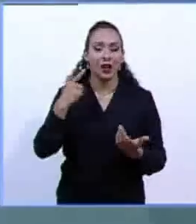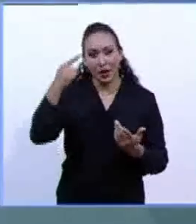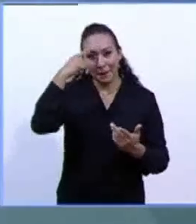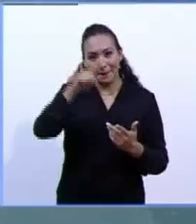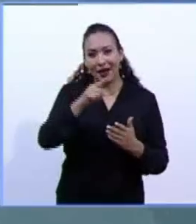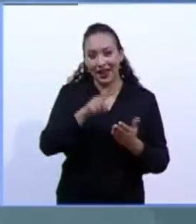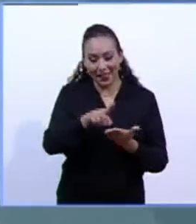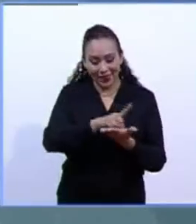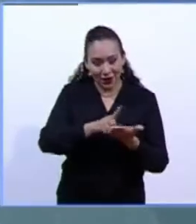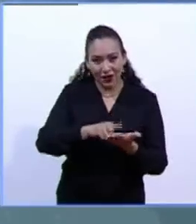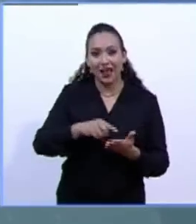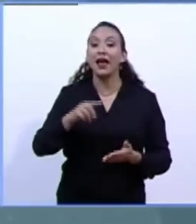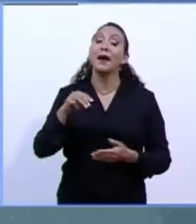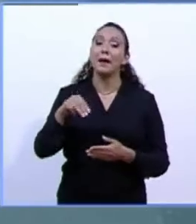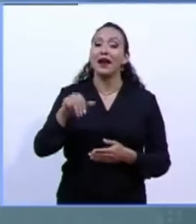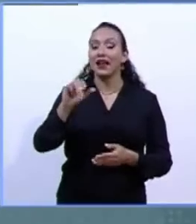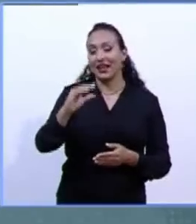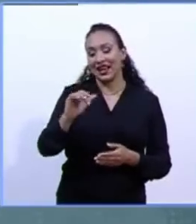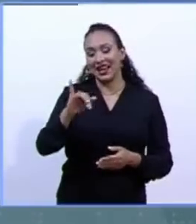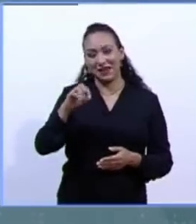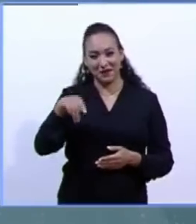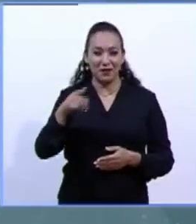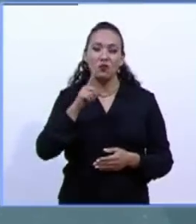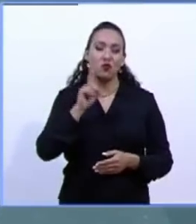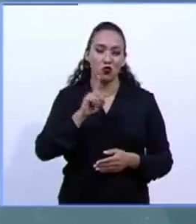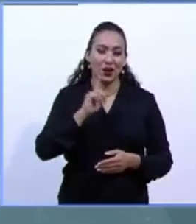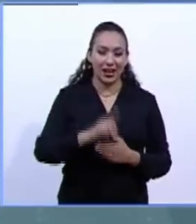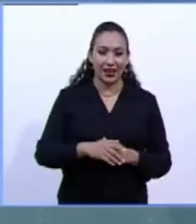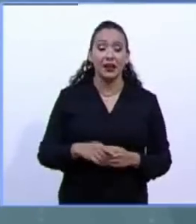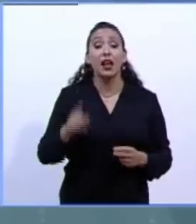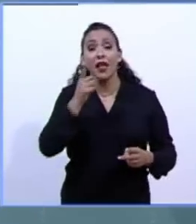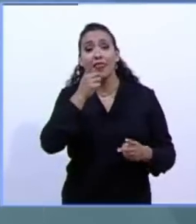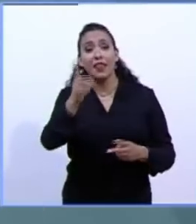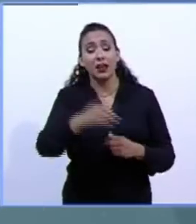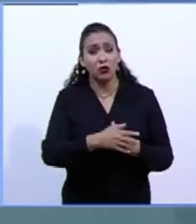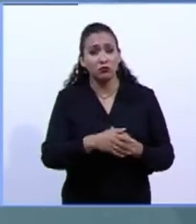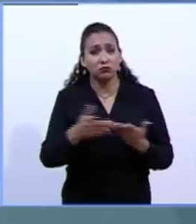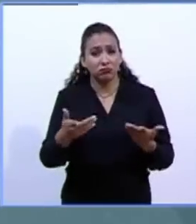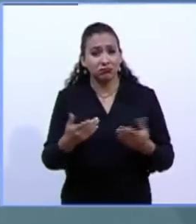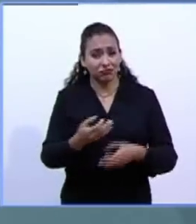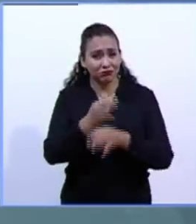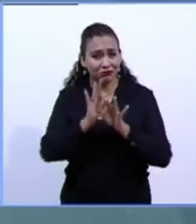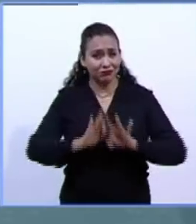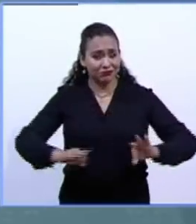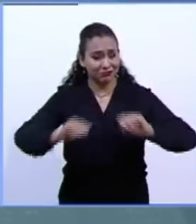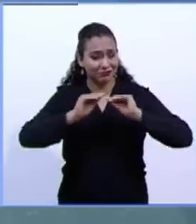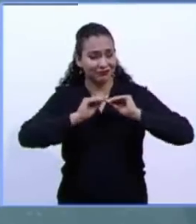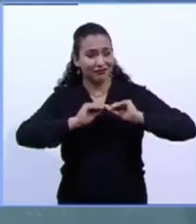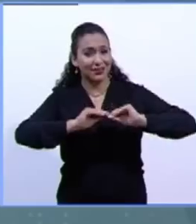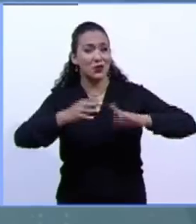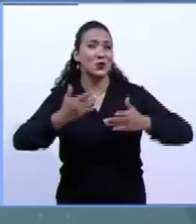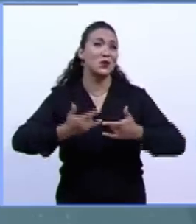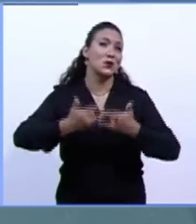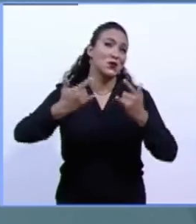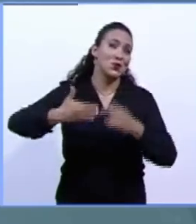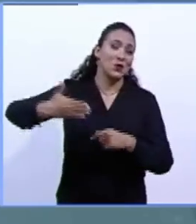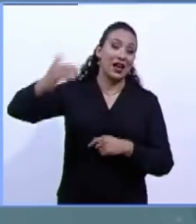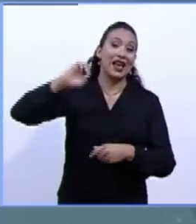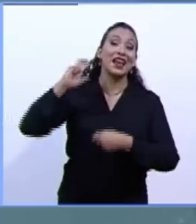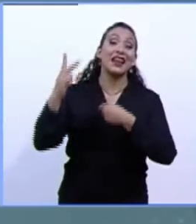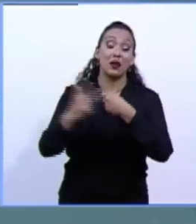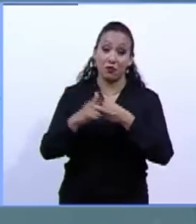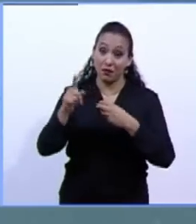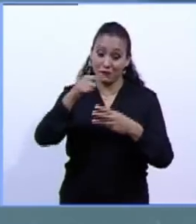criminóloga Marie-André Bertrand aportó las perspectivas clave para las políticas públicas allá en